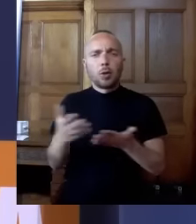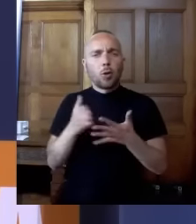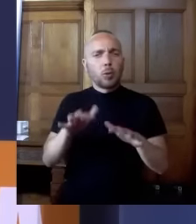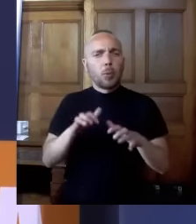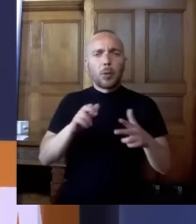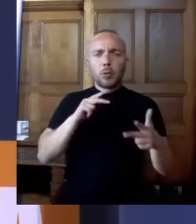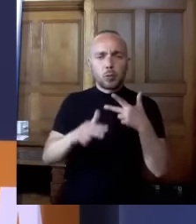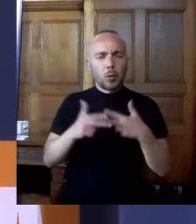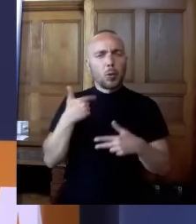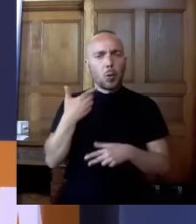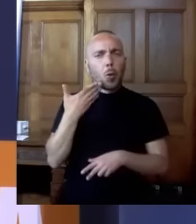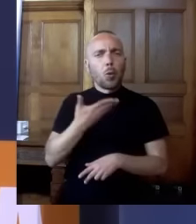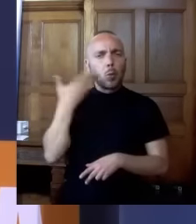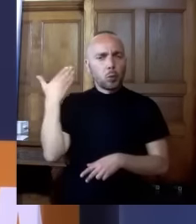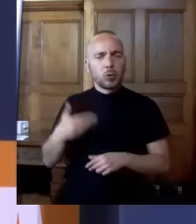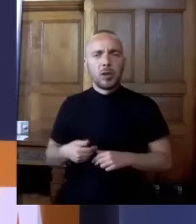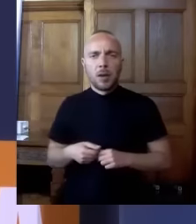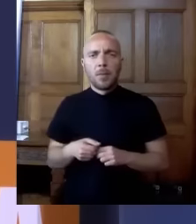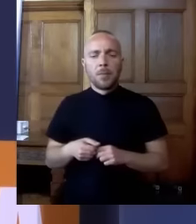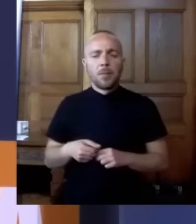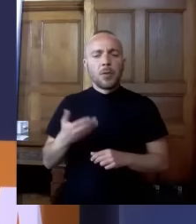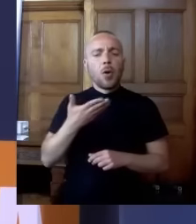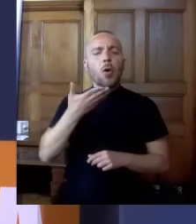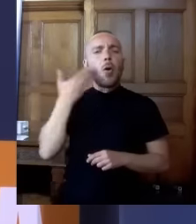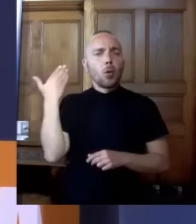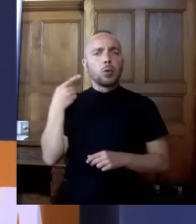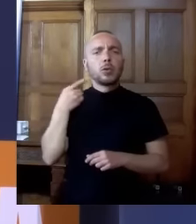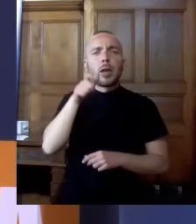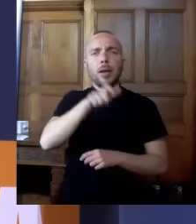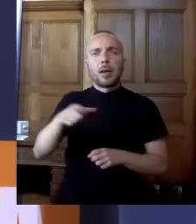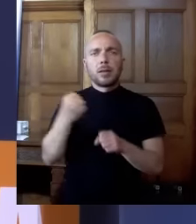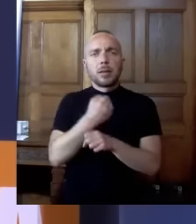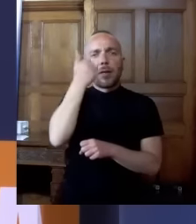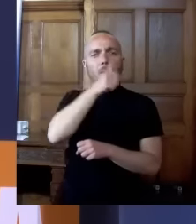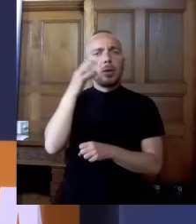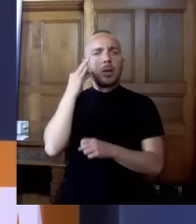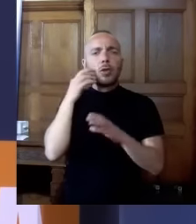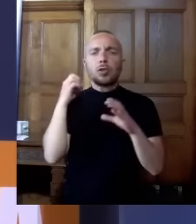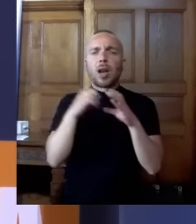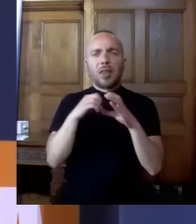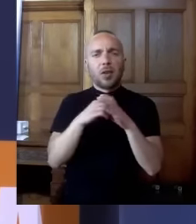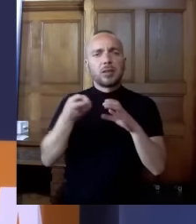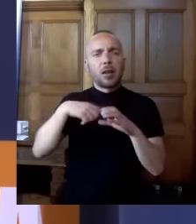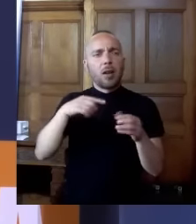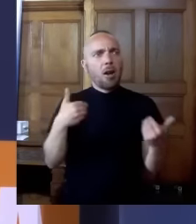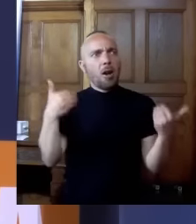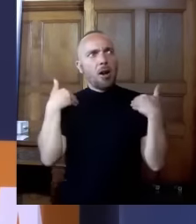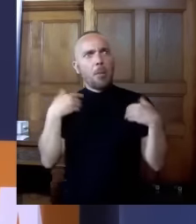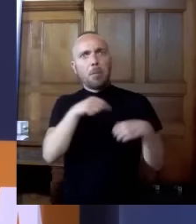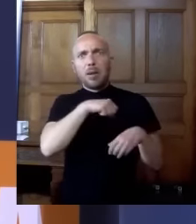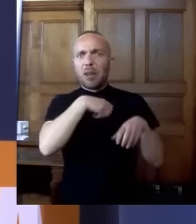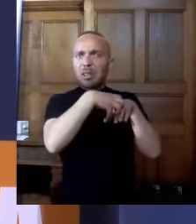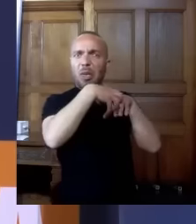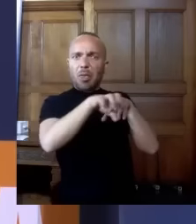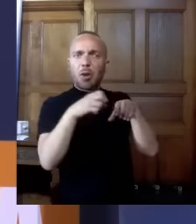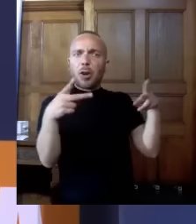aunque se lo pongan muy difícil orgullosa de las trabajadoras y los trabajadores de osak decha que se han echado a la espalda la privatización y los